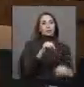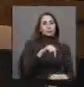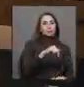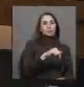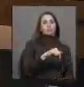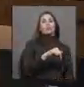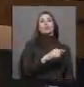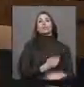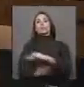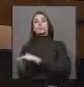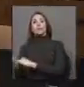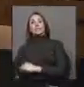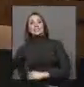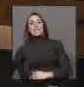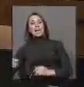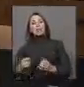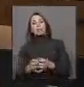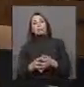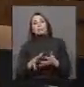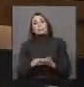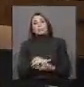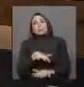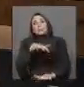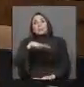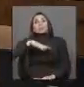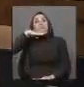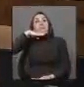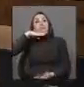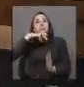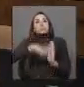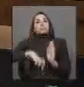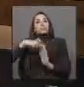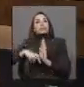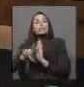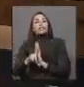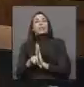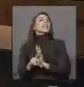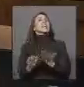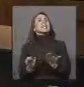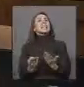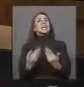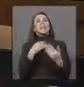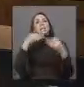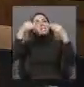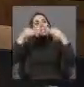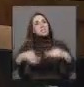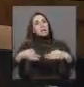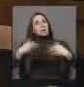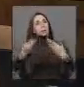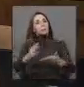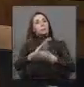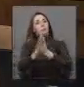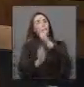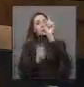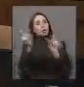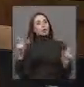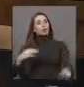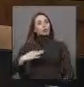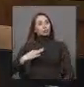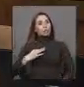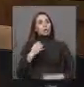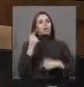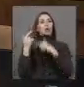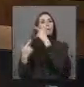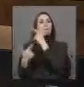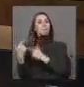se encuentra ocupada por una serie de proyectos de ley que, en pocas palabras, buscan garantizar a todos los ciudadanos que la política y los